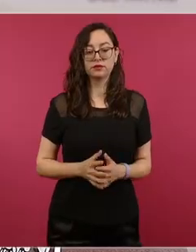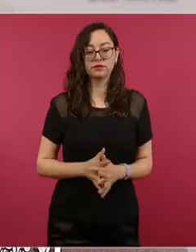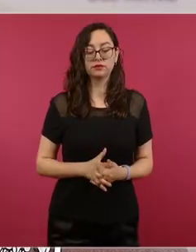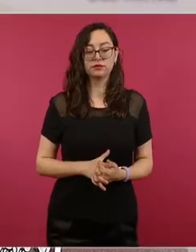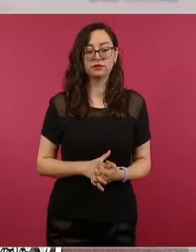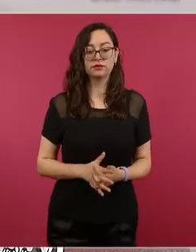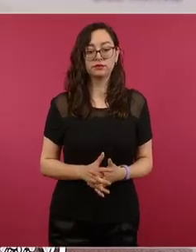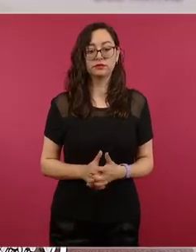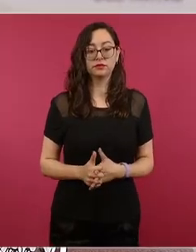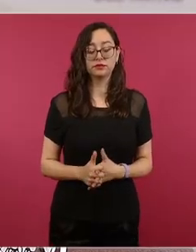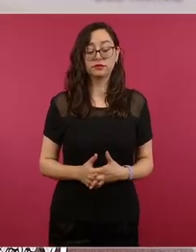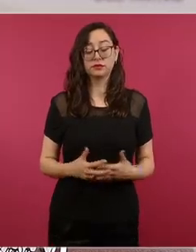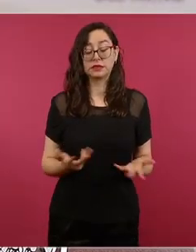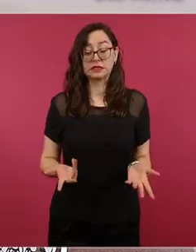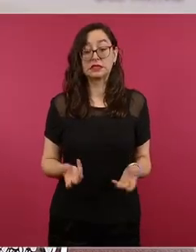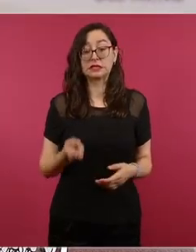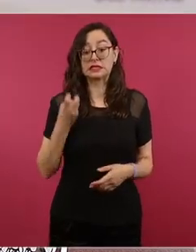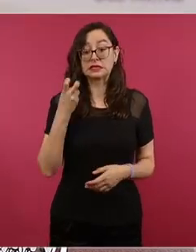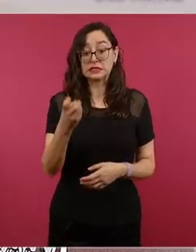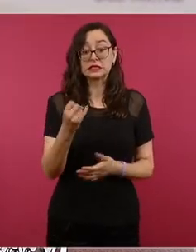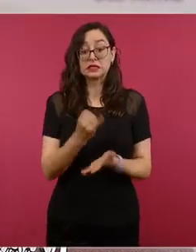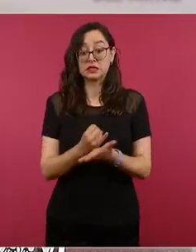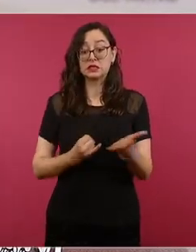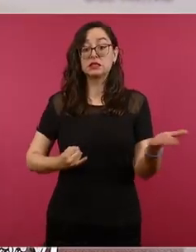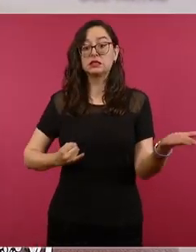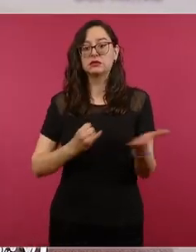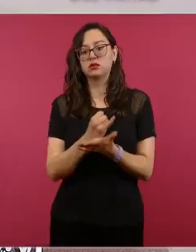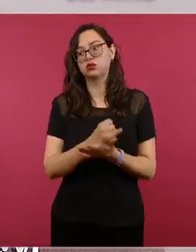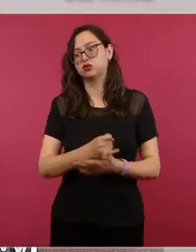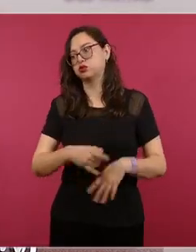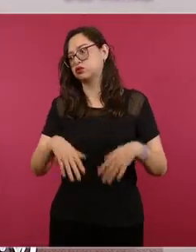generó, ya saben ustedes,